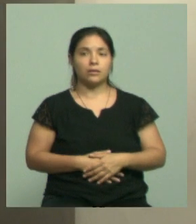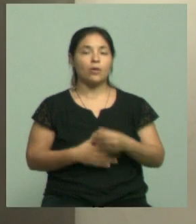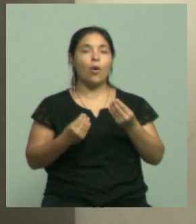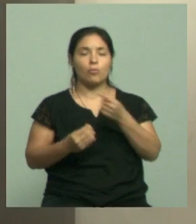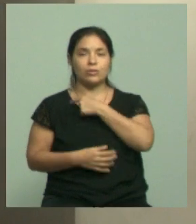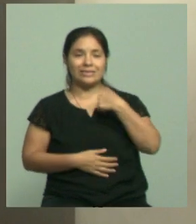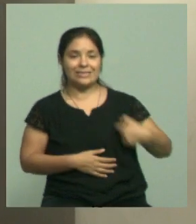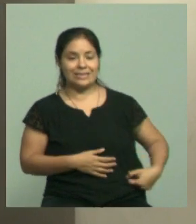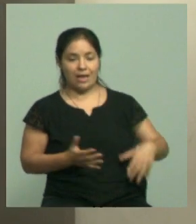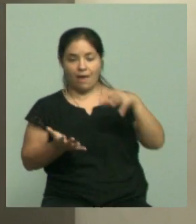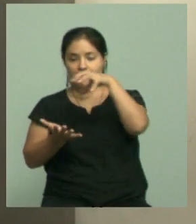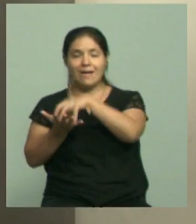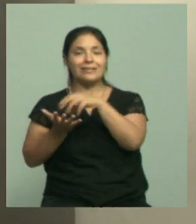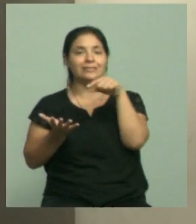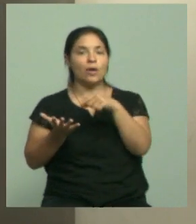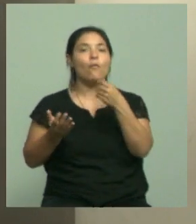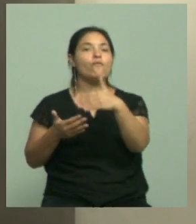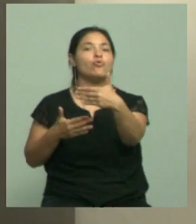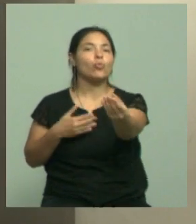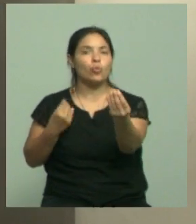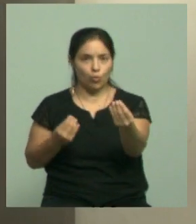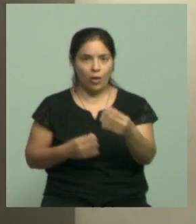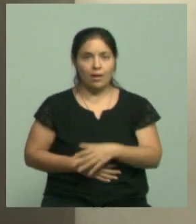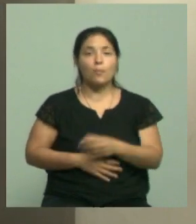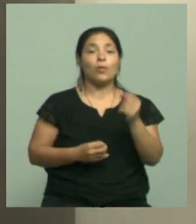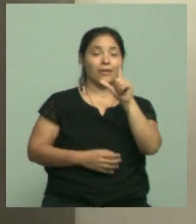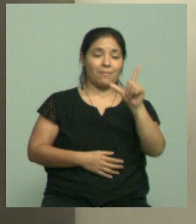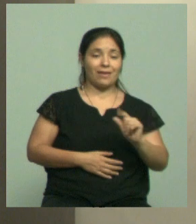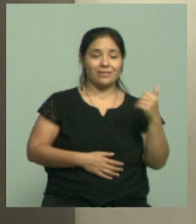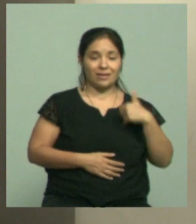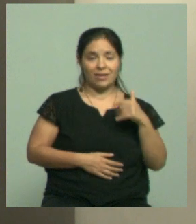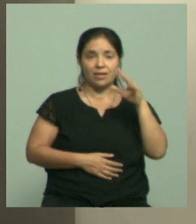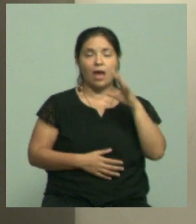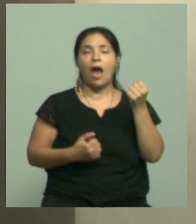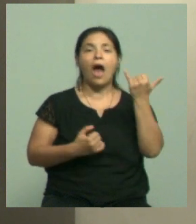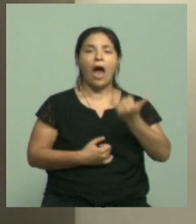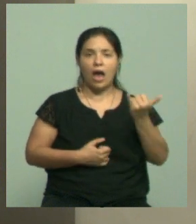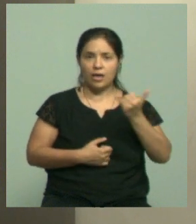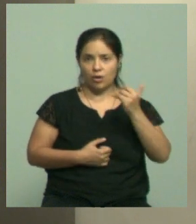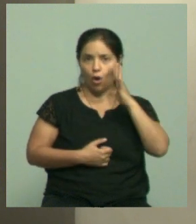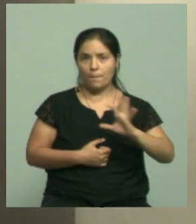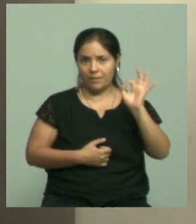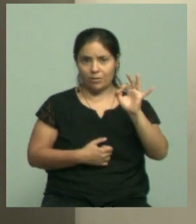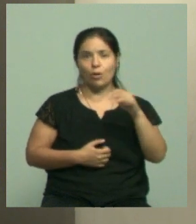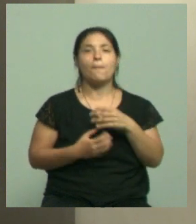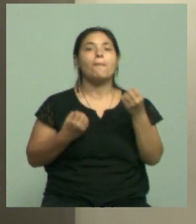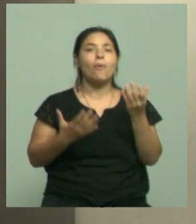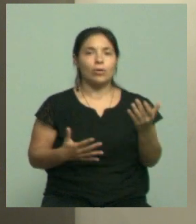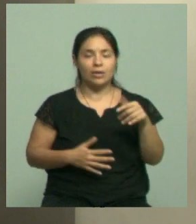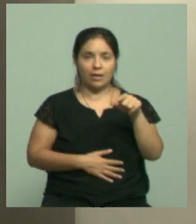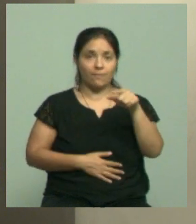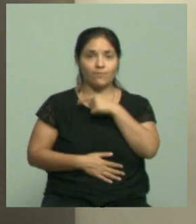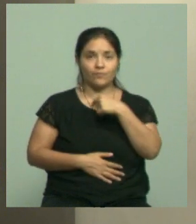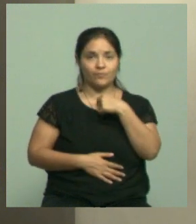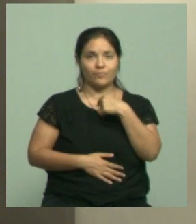china, teniendo en cuenta que el gobierno tiene una clara postura, ¿no? Digamos que le genera un poquito de urticaria al gobierno de Javier Milei